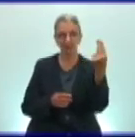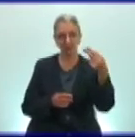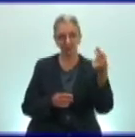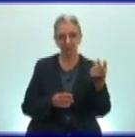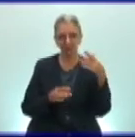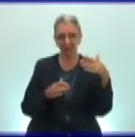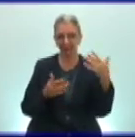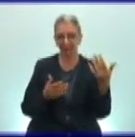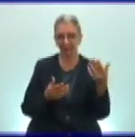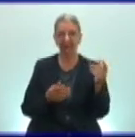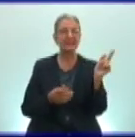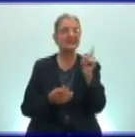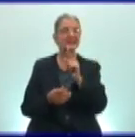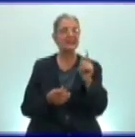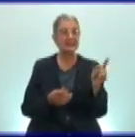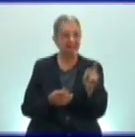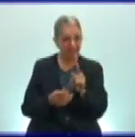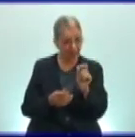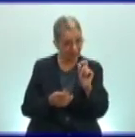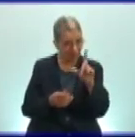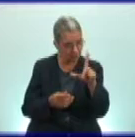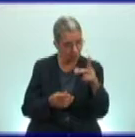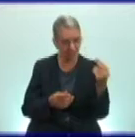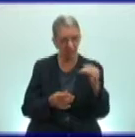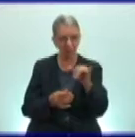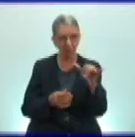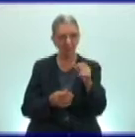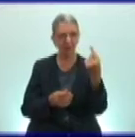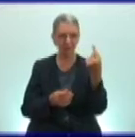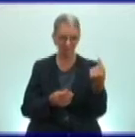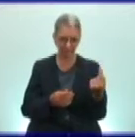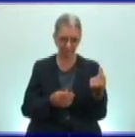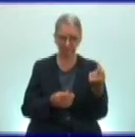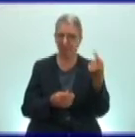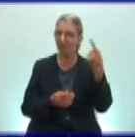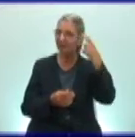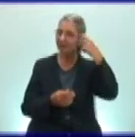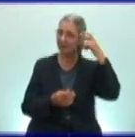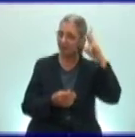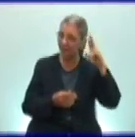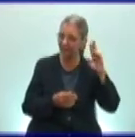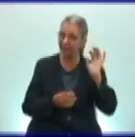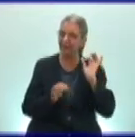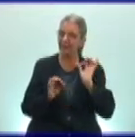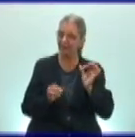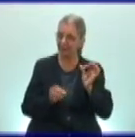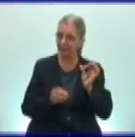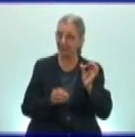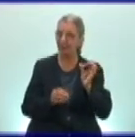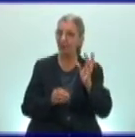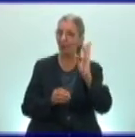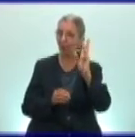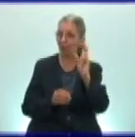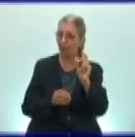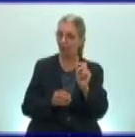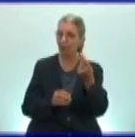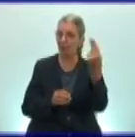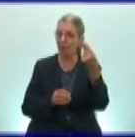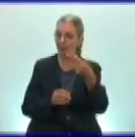hablando de Z igual 1. También recuerden que el número de protones en el núcleo de un